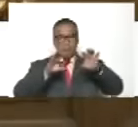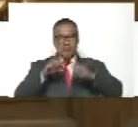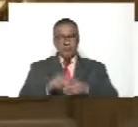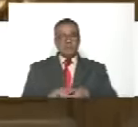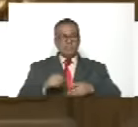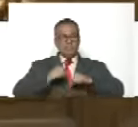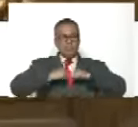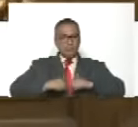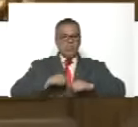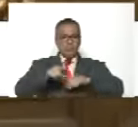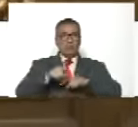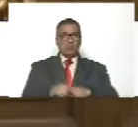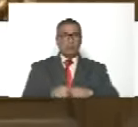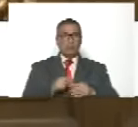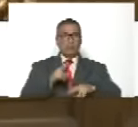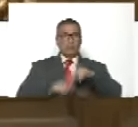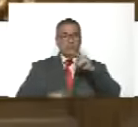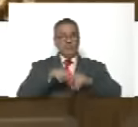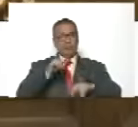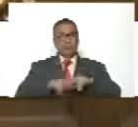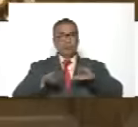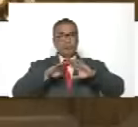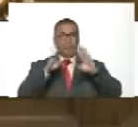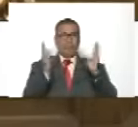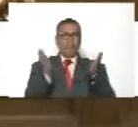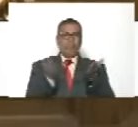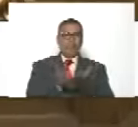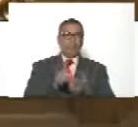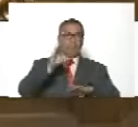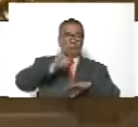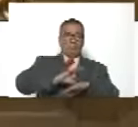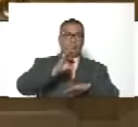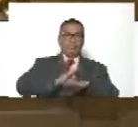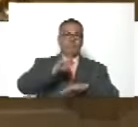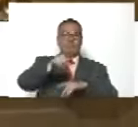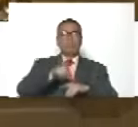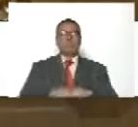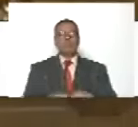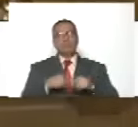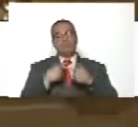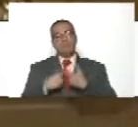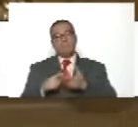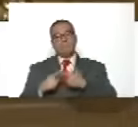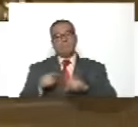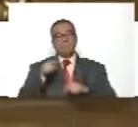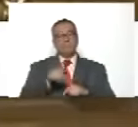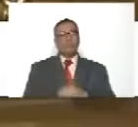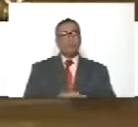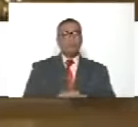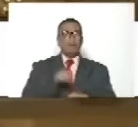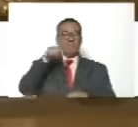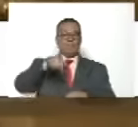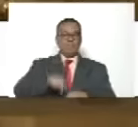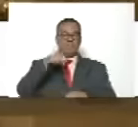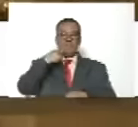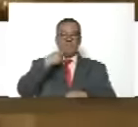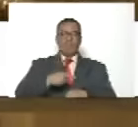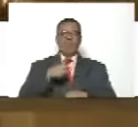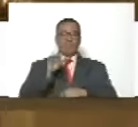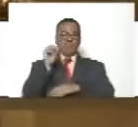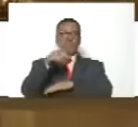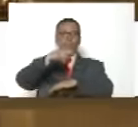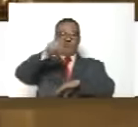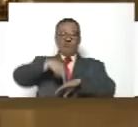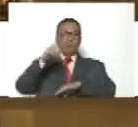favor de consolidar la construcción de un mundo multicéntrico y pluripolar. polar. Desde acá, desde el